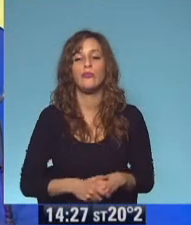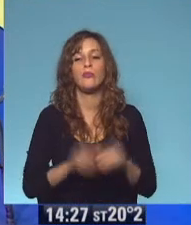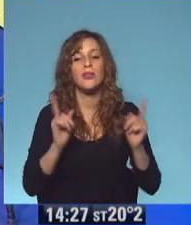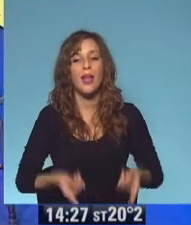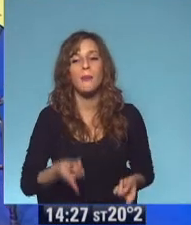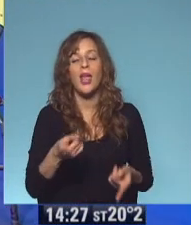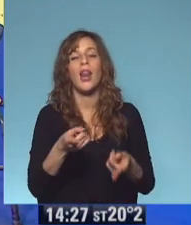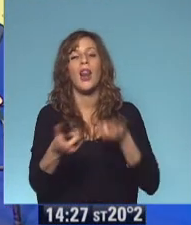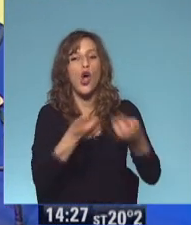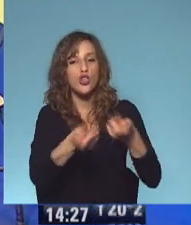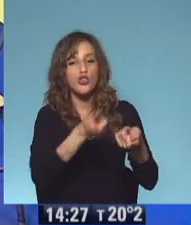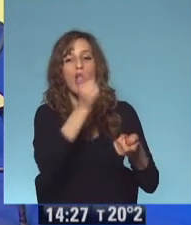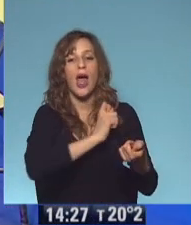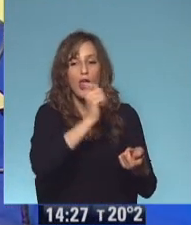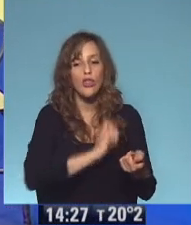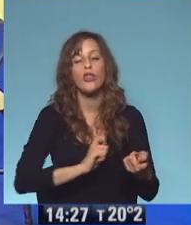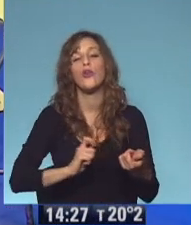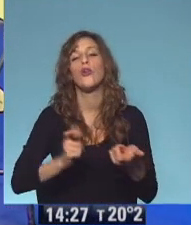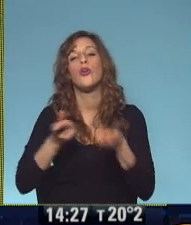puestito de helados, un sí. kiosco.